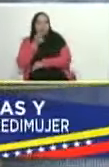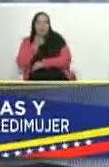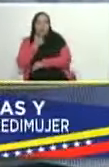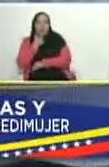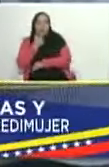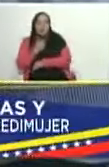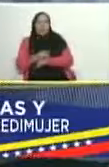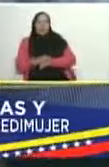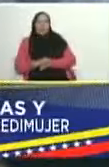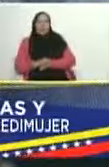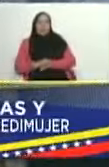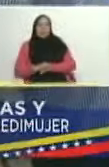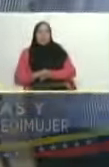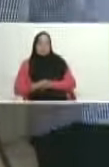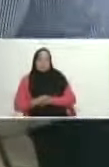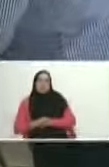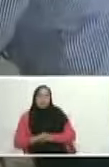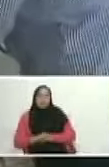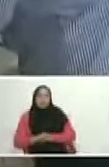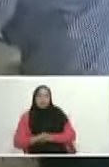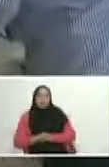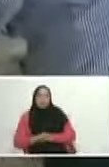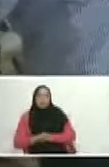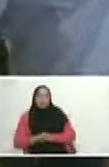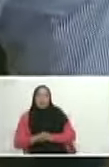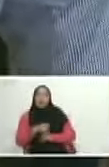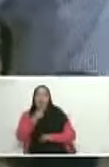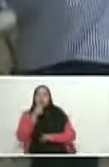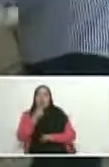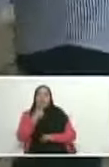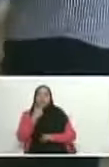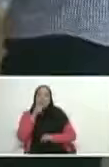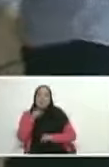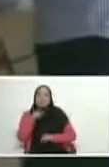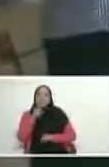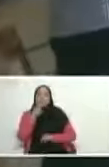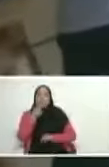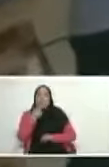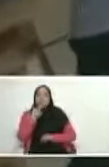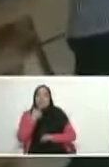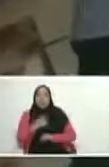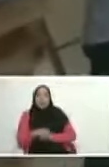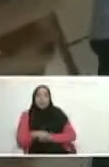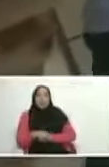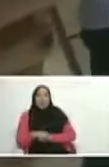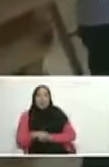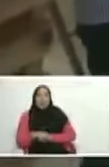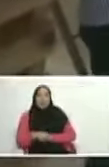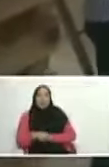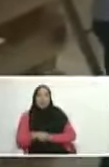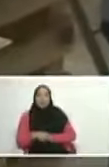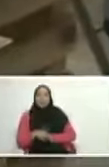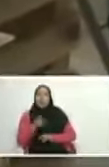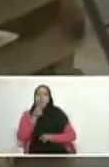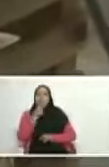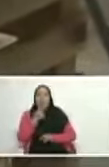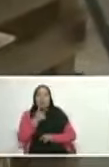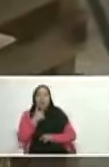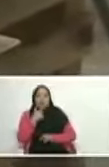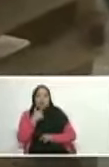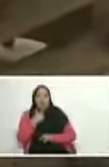emprendedoras. Este está muy bonito, este está muy bonito, este está bellísimo.